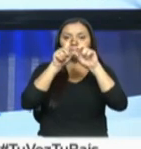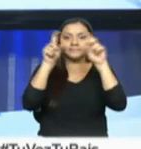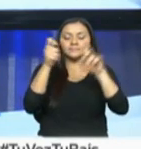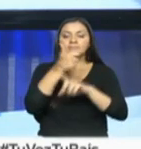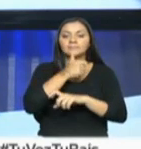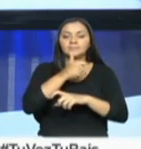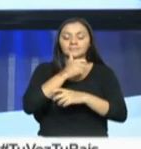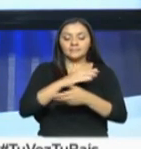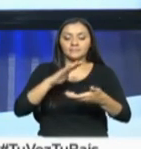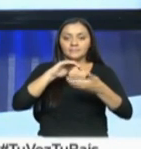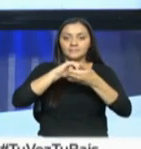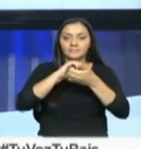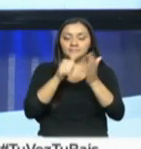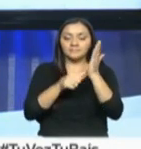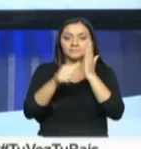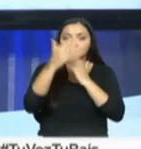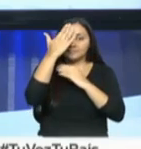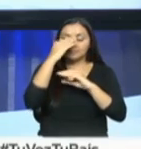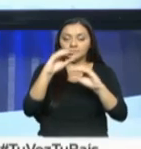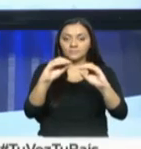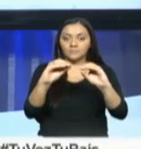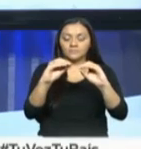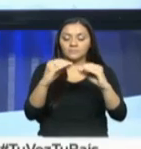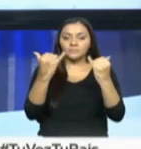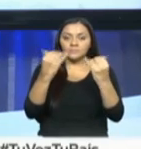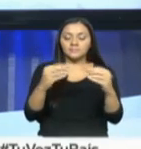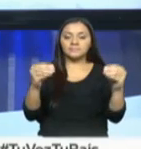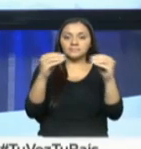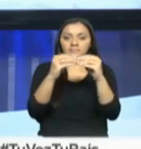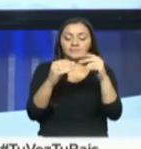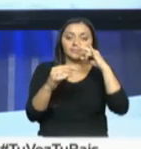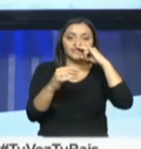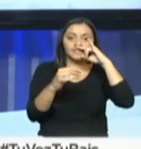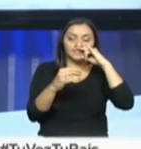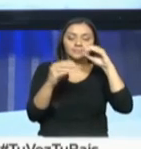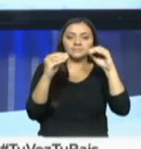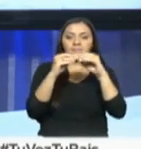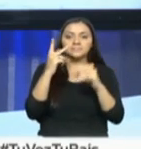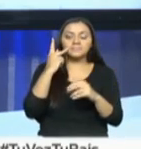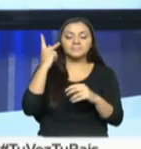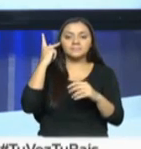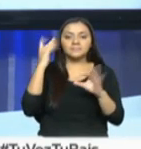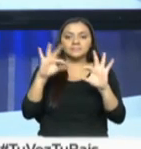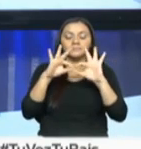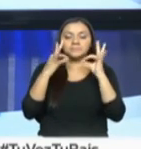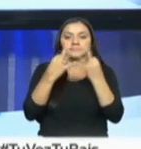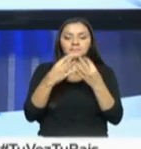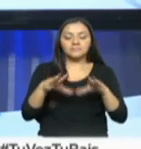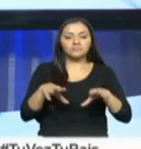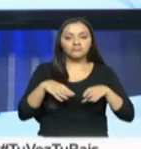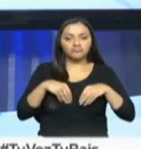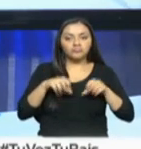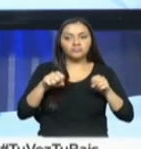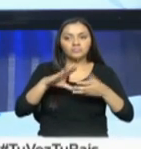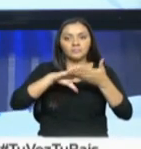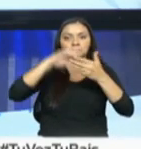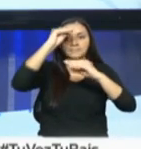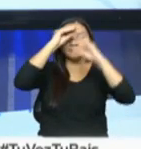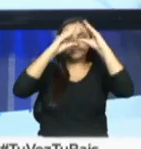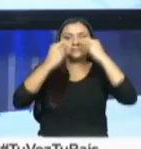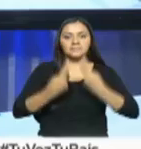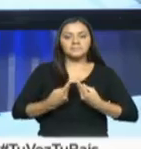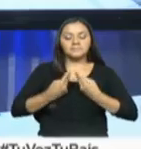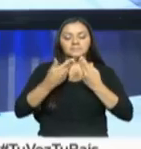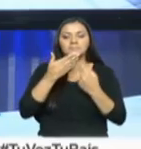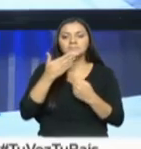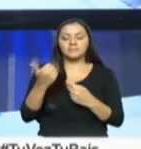en alianza con el Ministerio de Educación, ha permitido que tanto niños como padres de familia adopten buenos hábitos como una forma de vida.